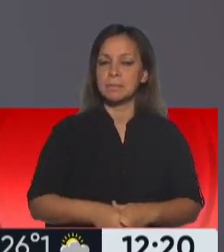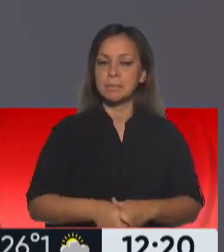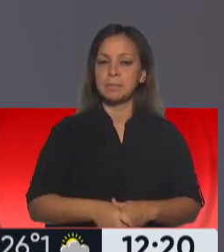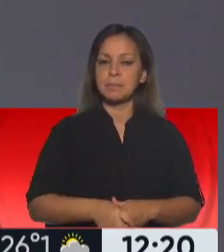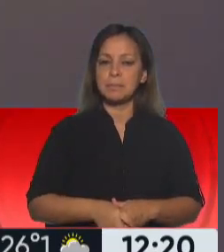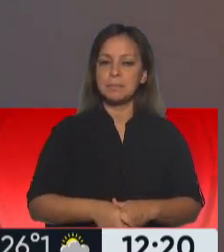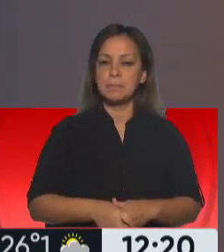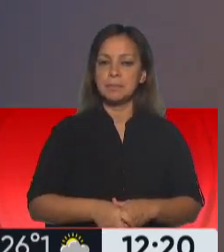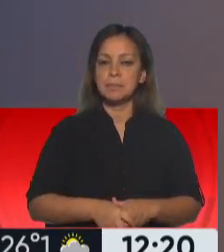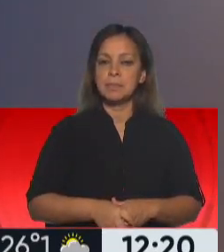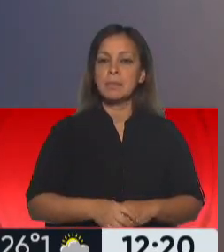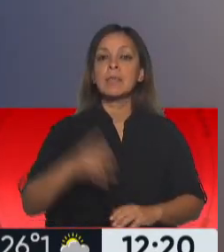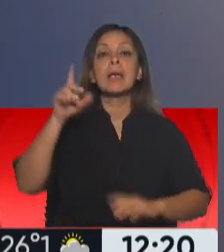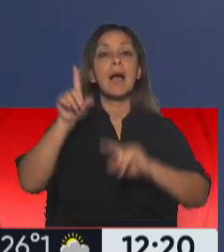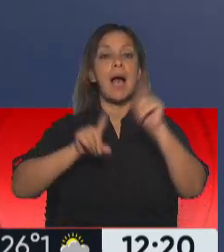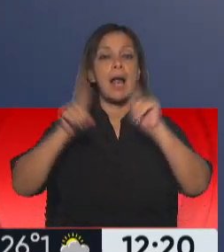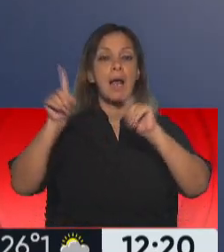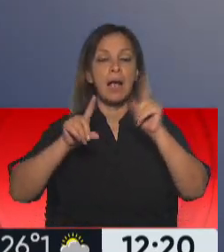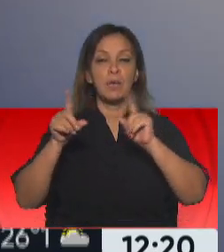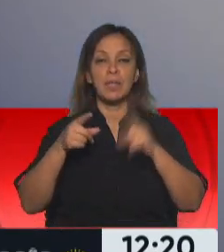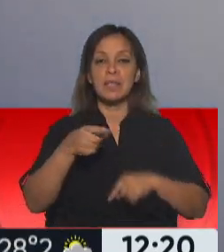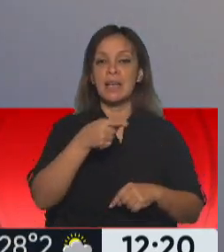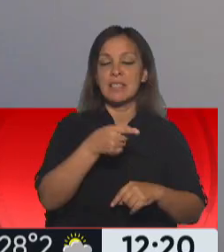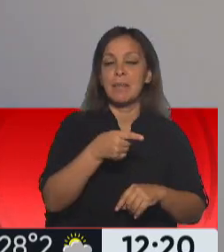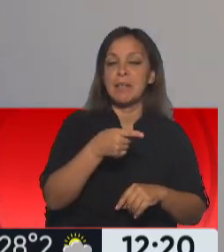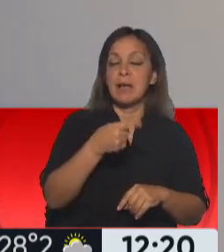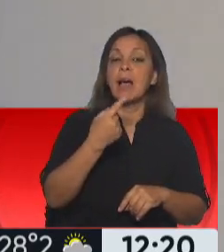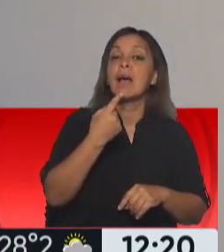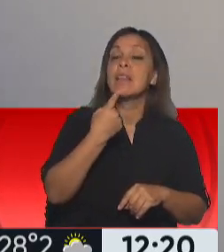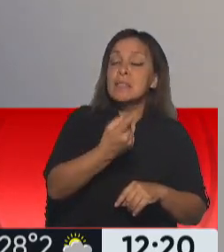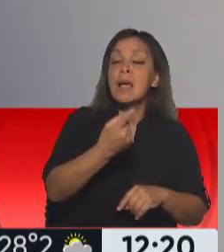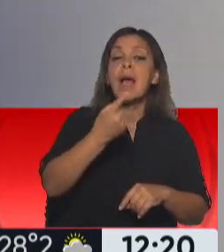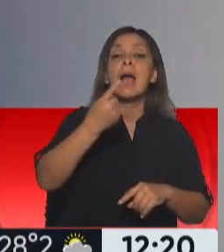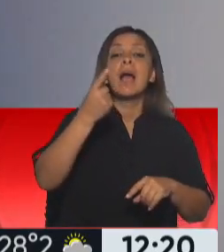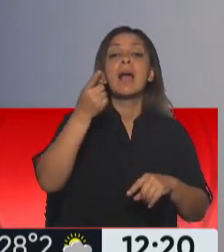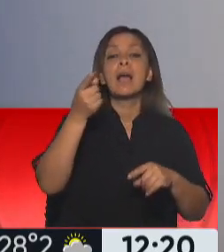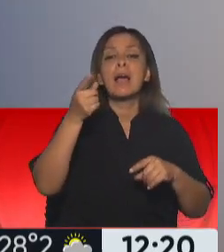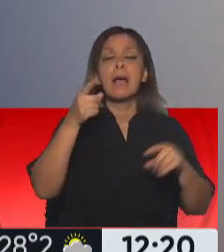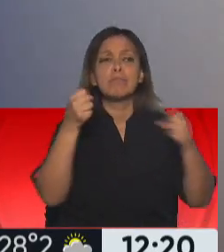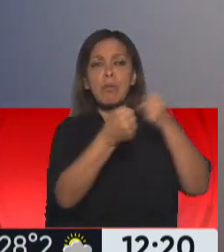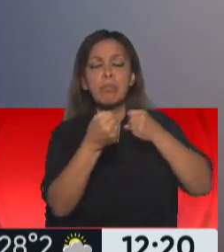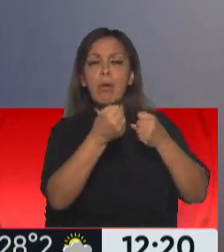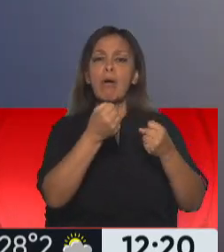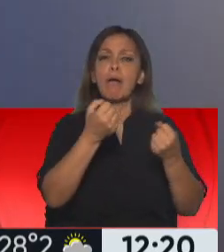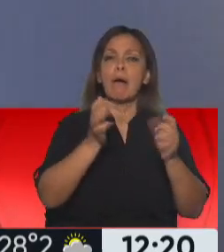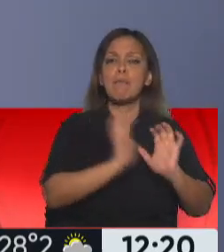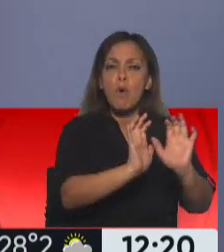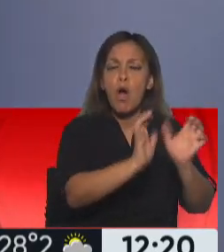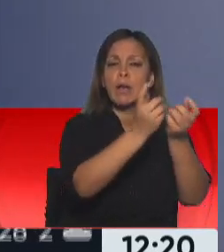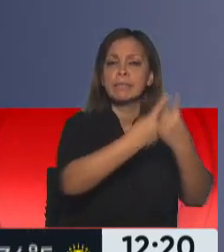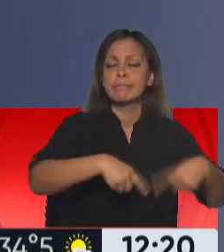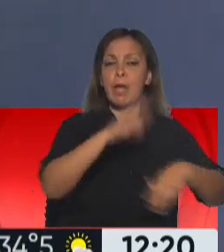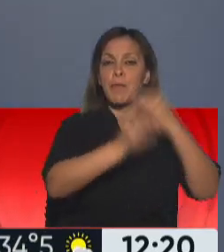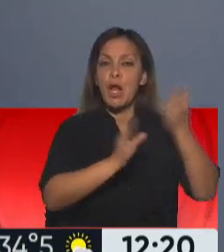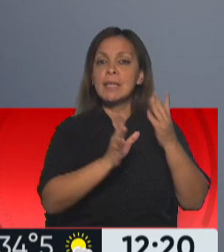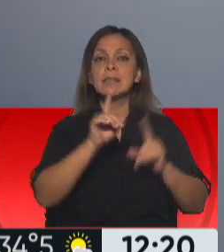Bueno, a ver, algunos están señalando que las consecuencias y los coletazos de lo que dejó la jornada de ayer se